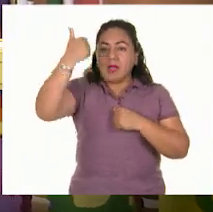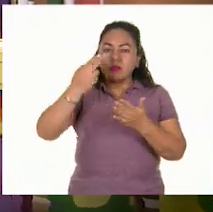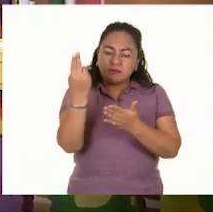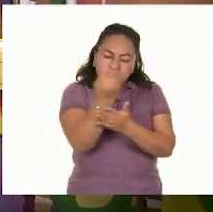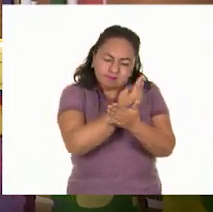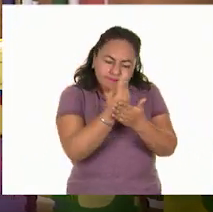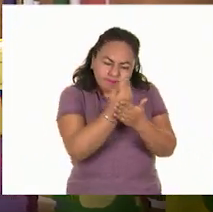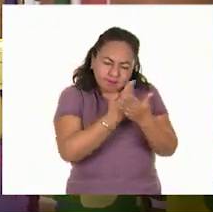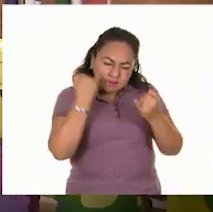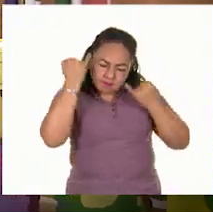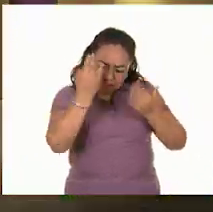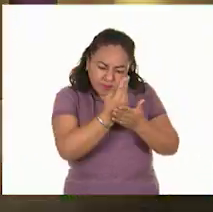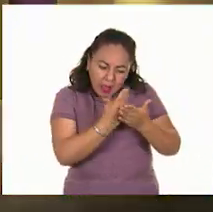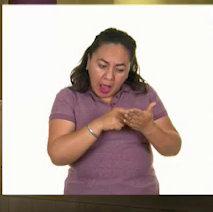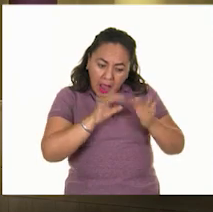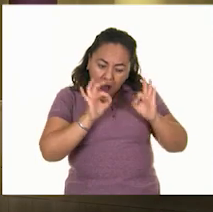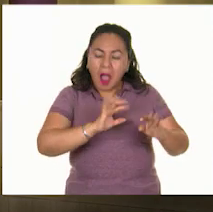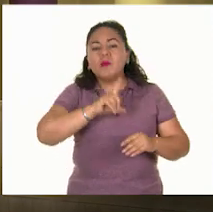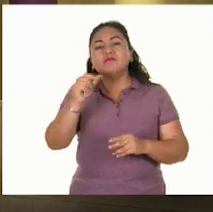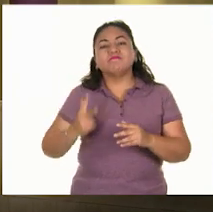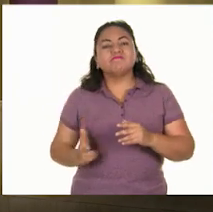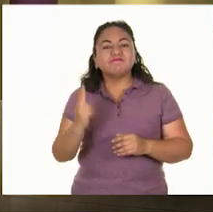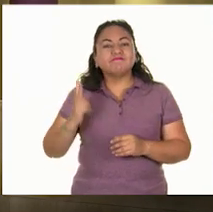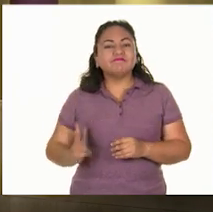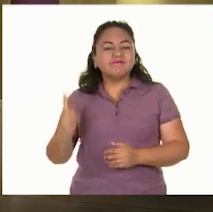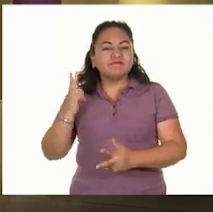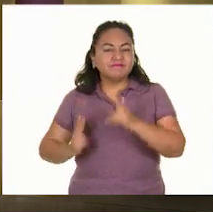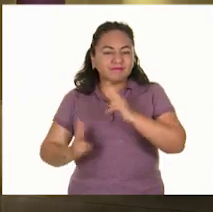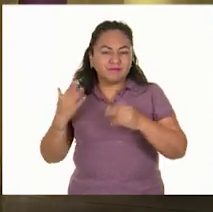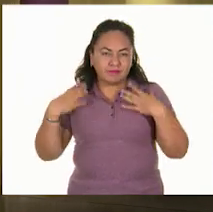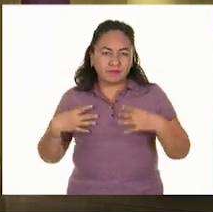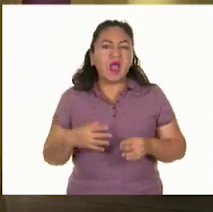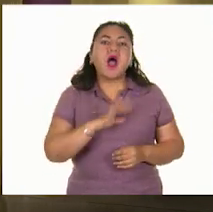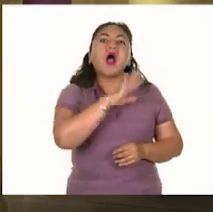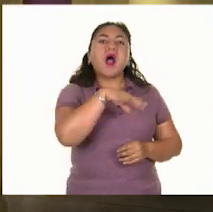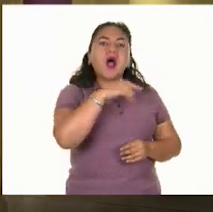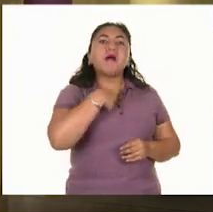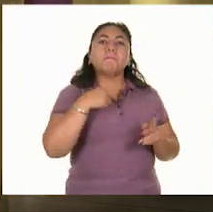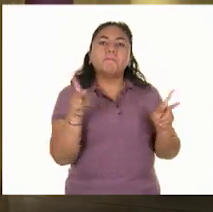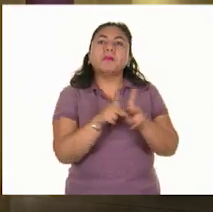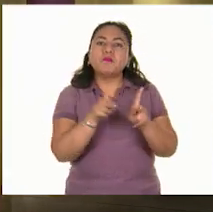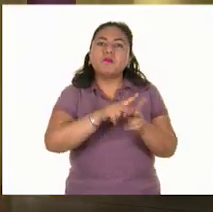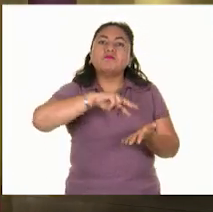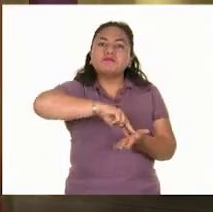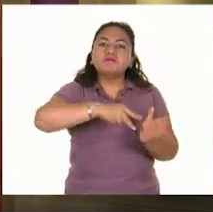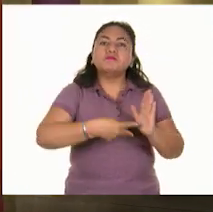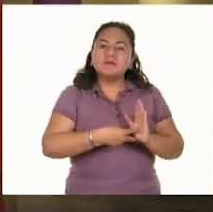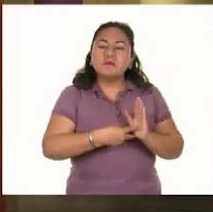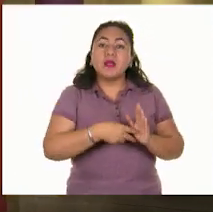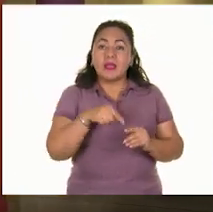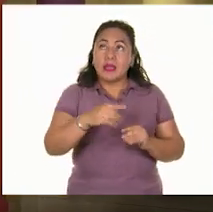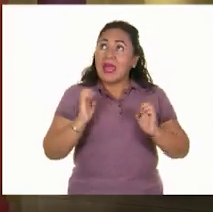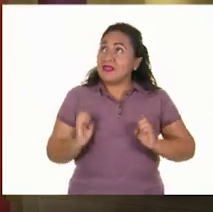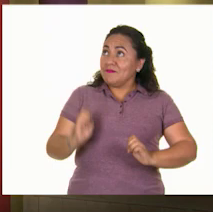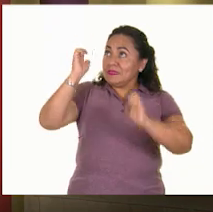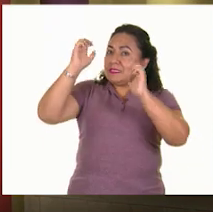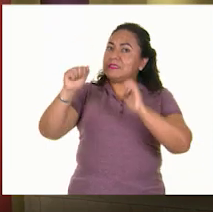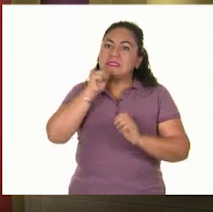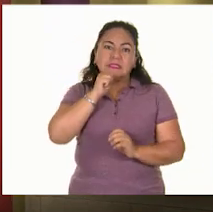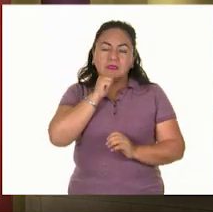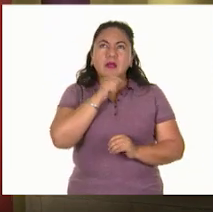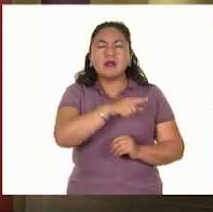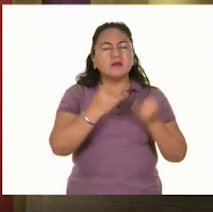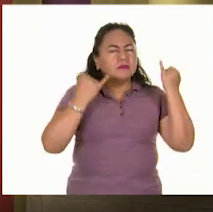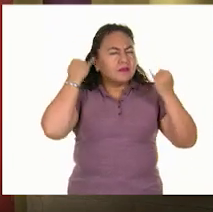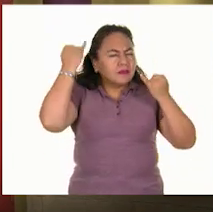dibuja para ver cómo va a ser. ¡Ay! Ya sé quién es. Tengo un primo que es arquitecto y antes de construir el edificio, él se